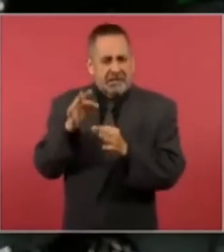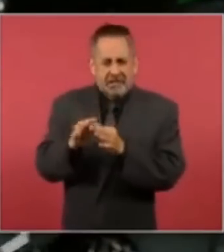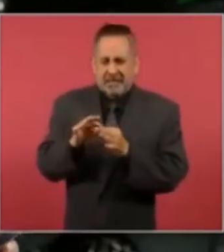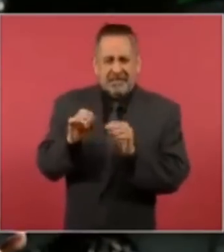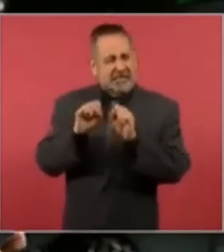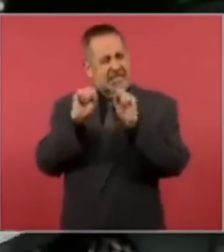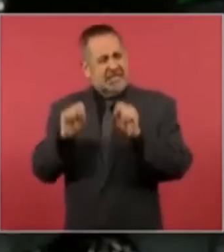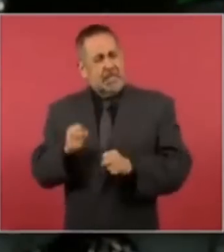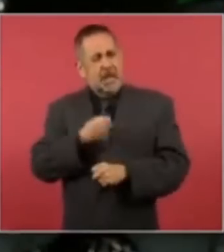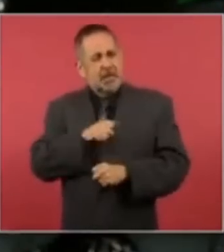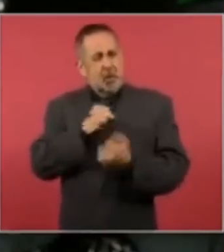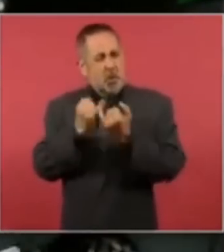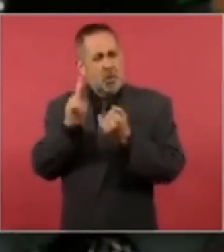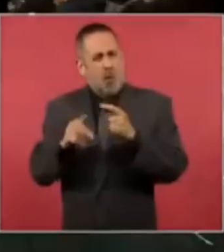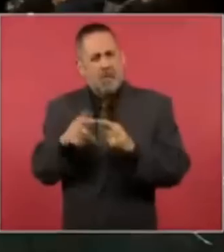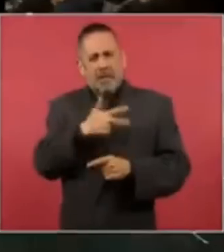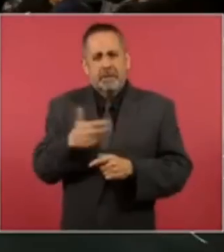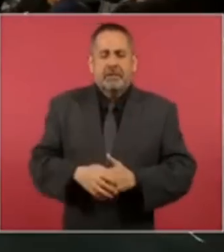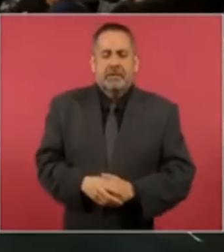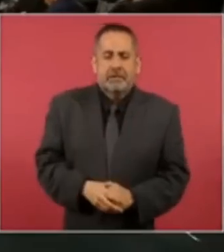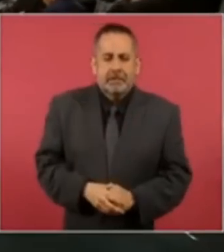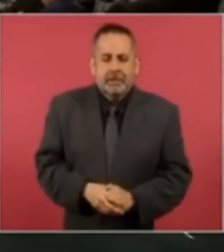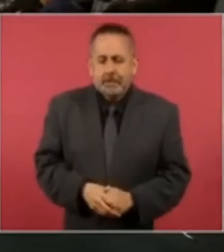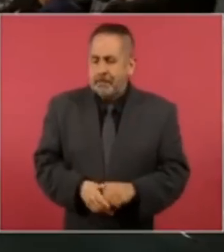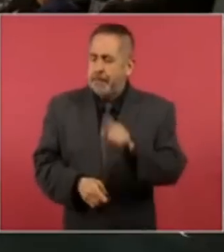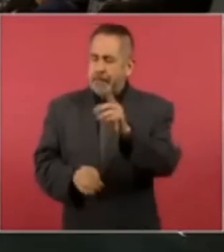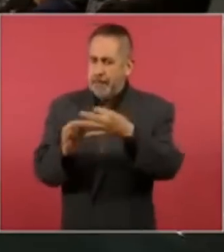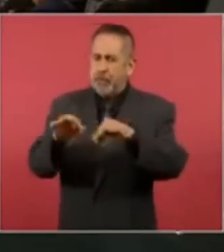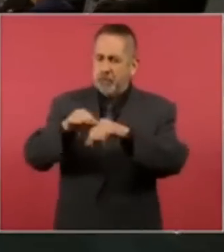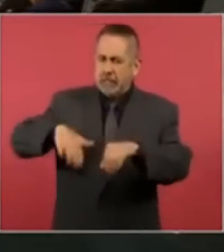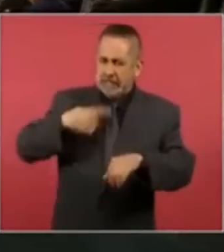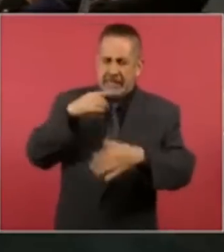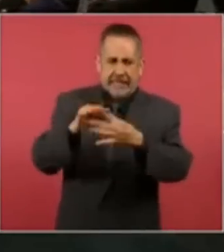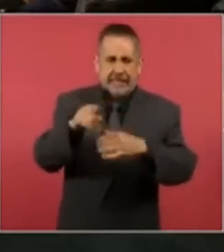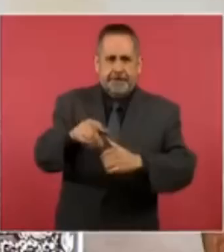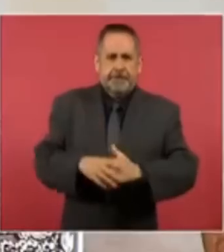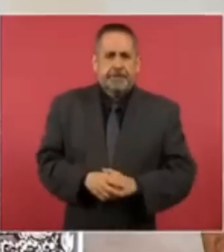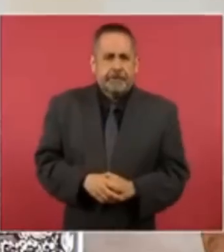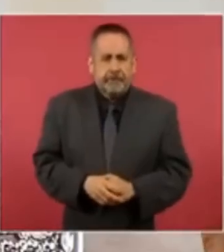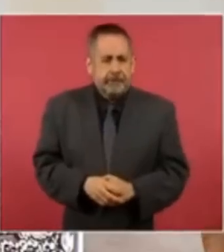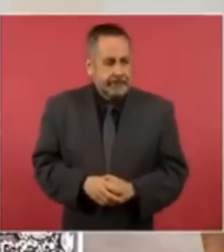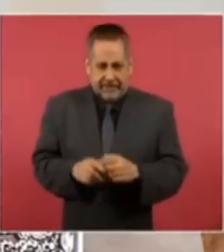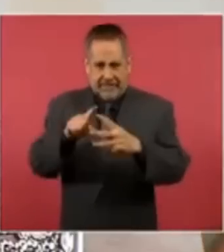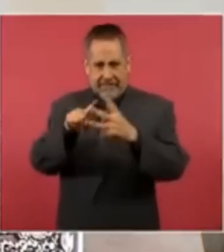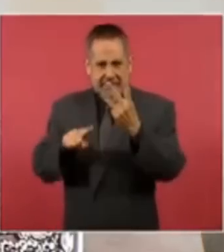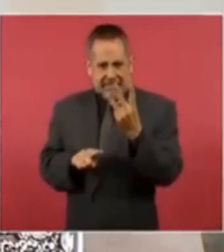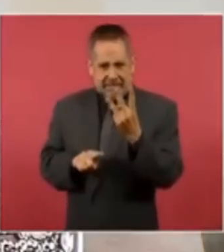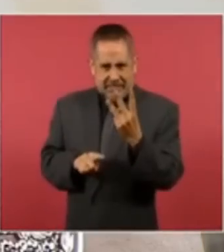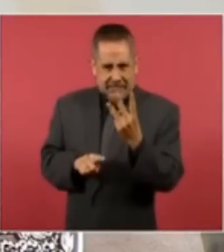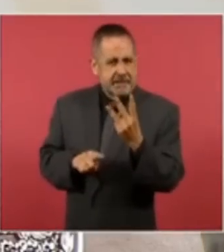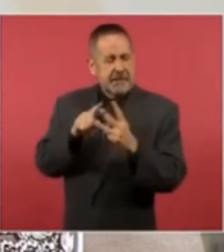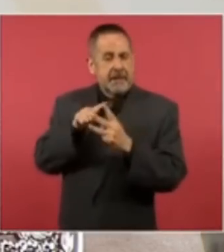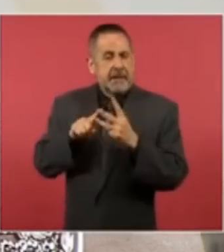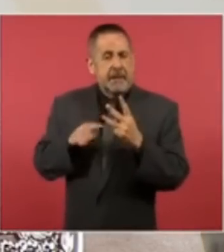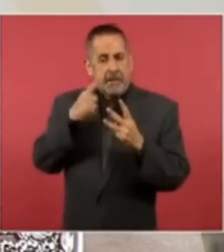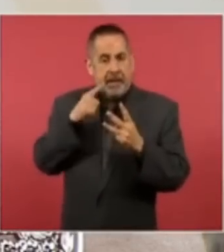sistema de salud como Dinamarca. Gracias. Sí, nada más, es bien importante esto que usted señala. 3 elementos contribuyen a que se